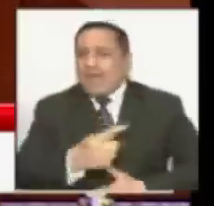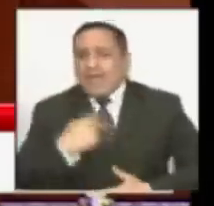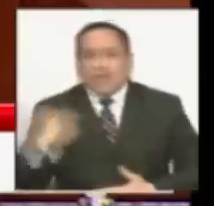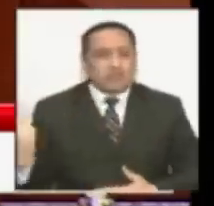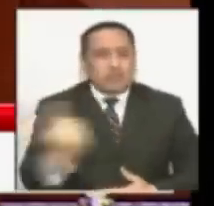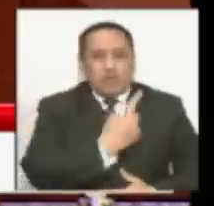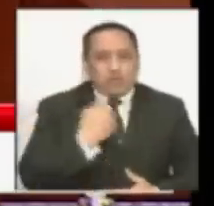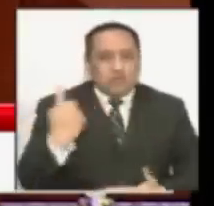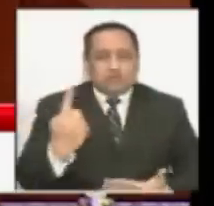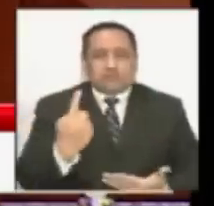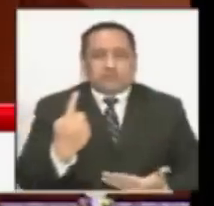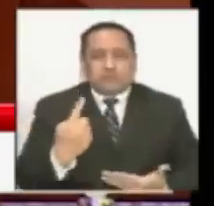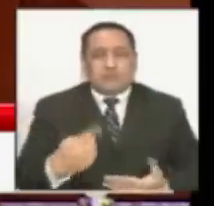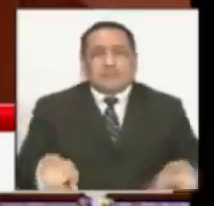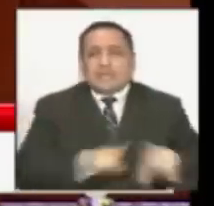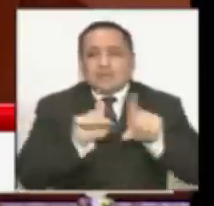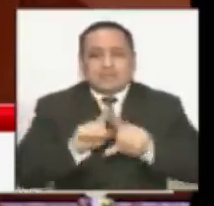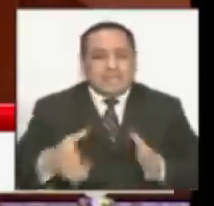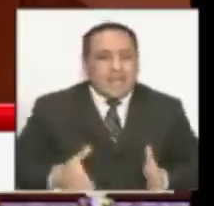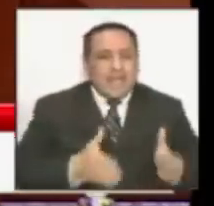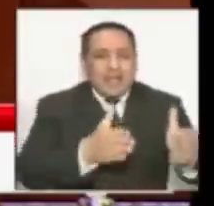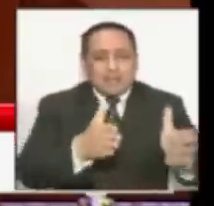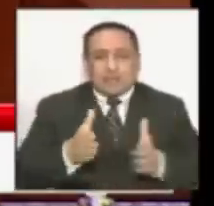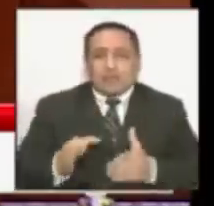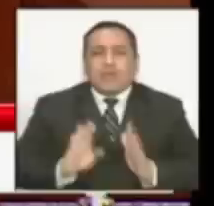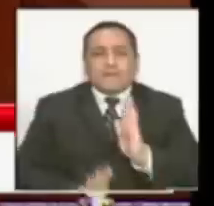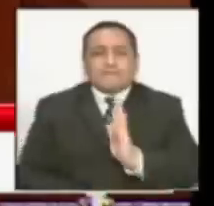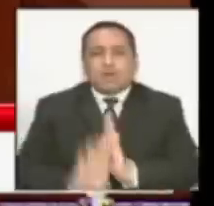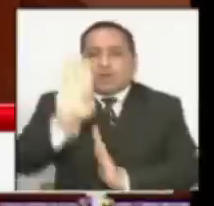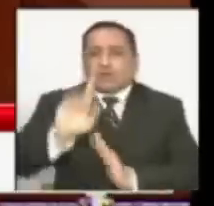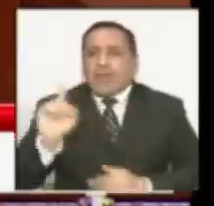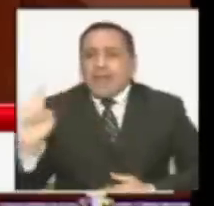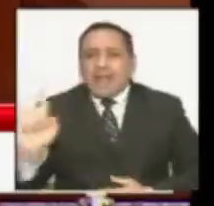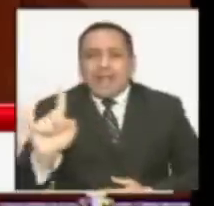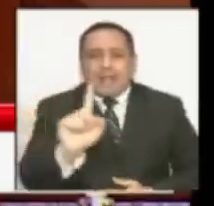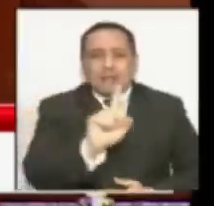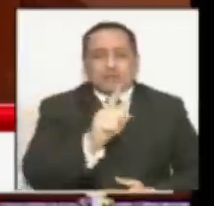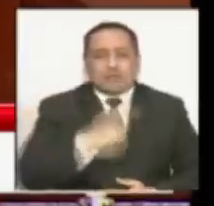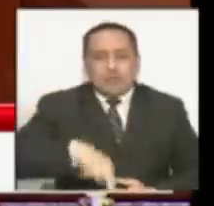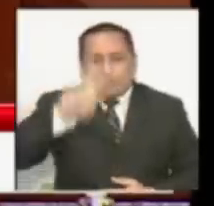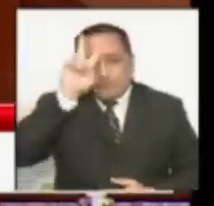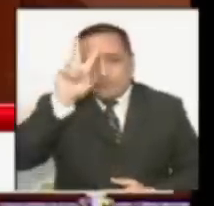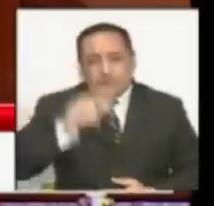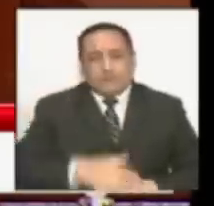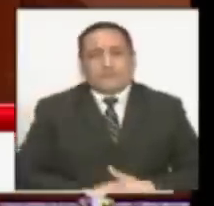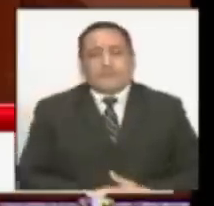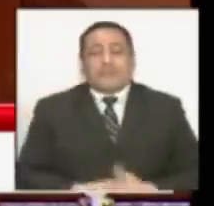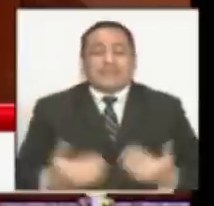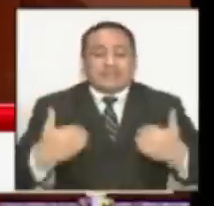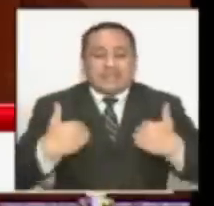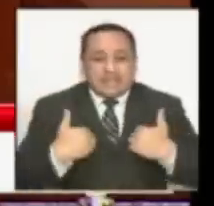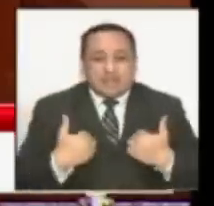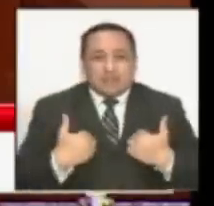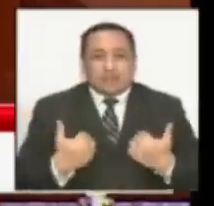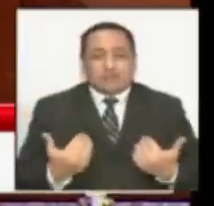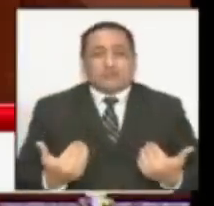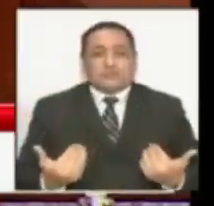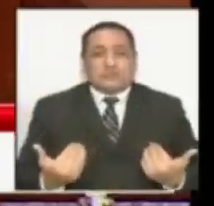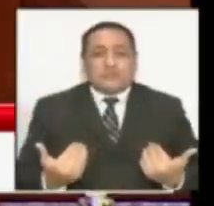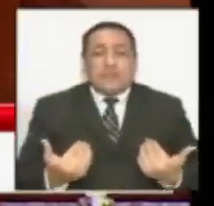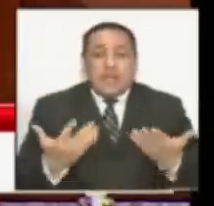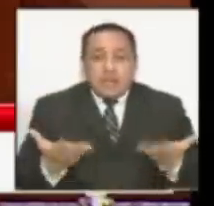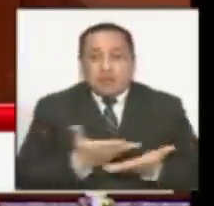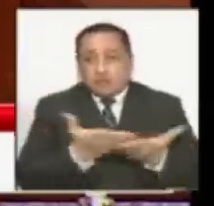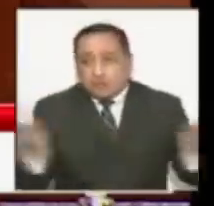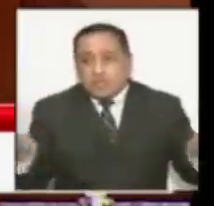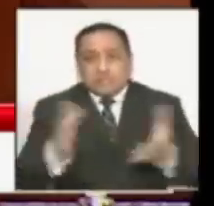todas y todas, de caminos hacia el progreso para todo el país. Debemos,